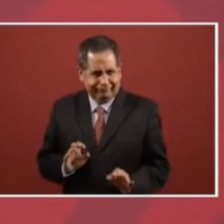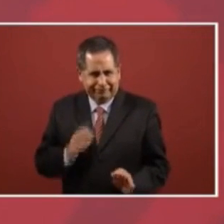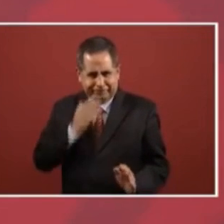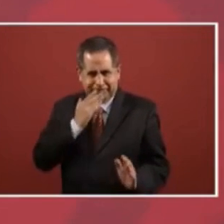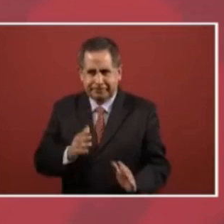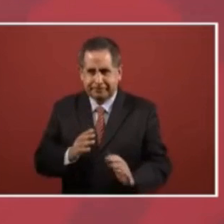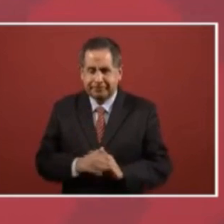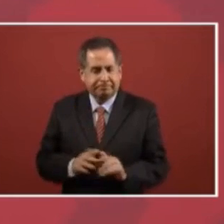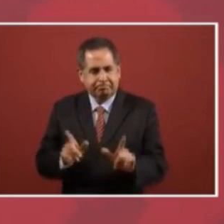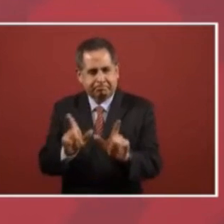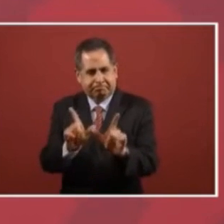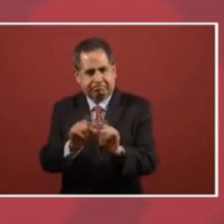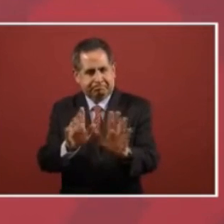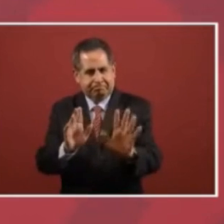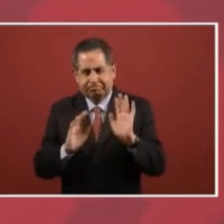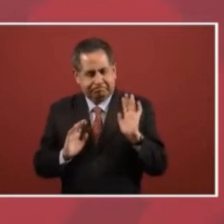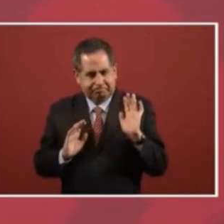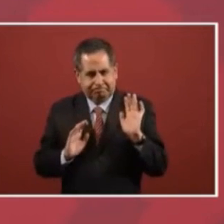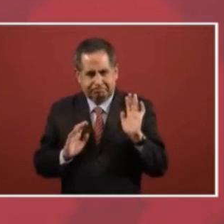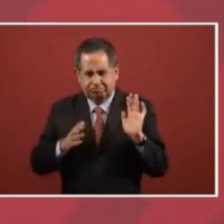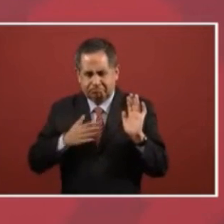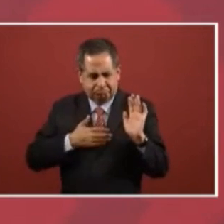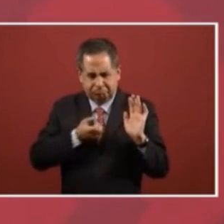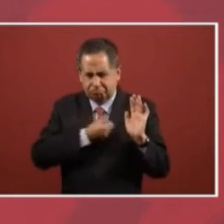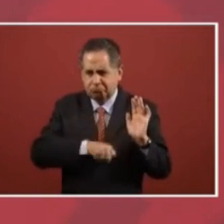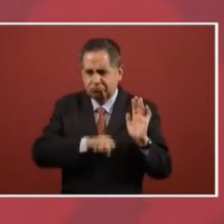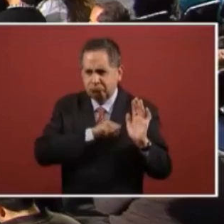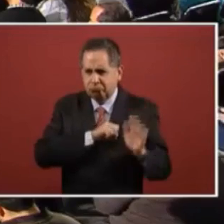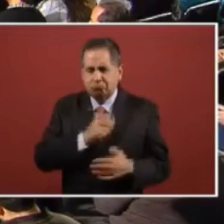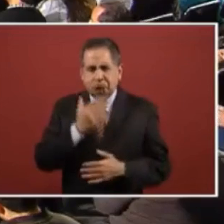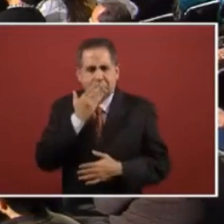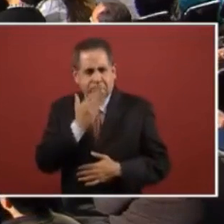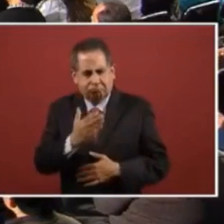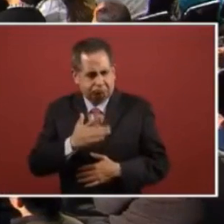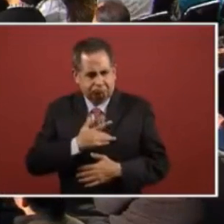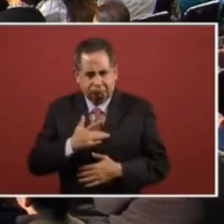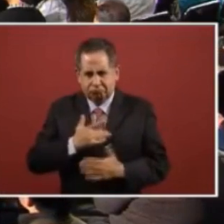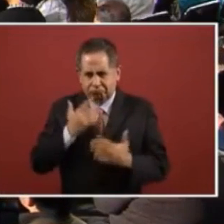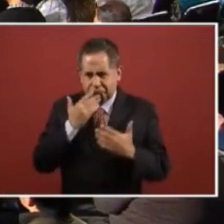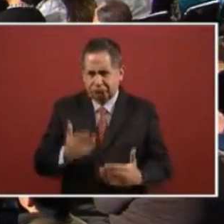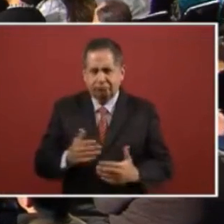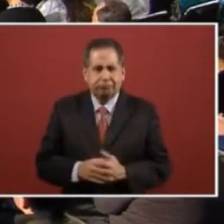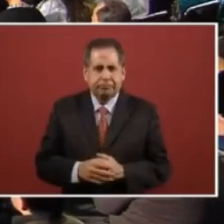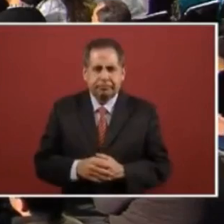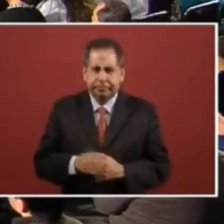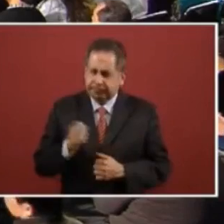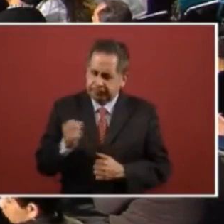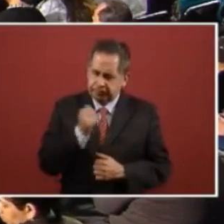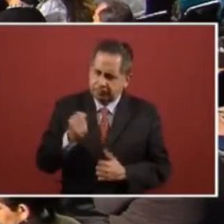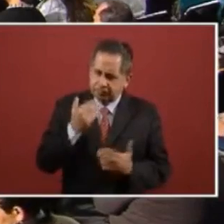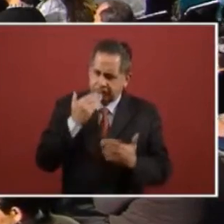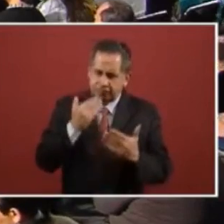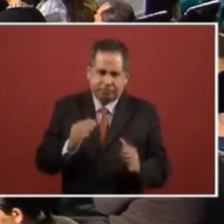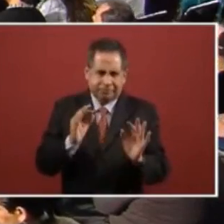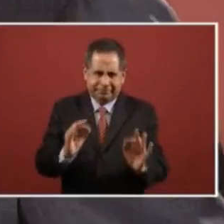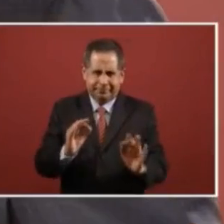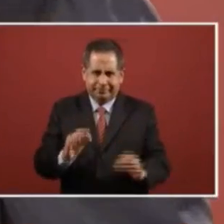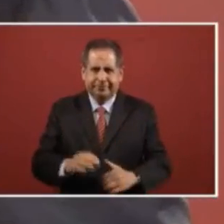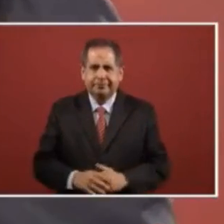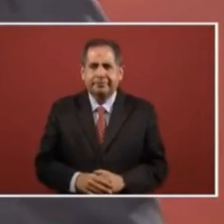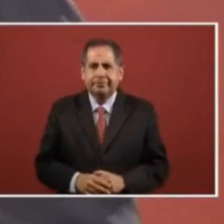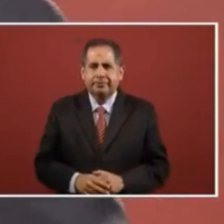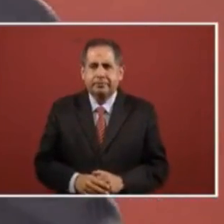largos, porque su corazón no aguantaría. El presidente solo movió la cabeza, sonrió y le mandó